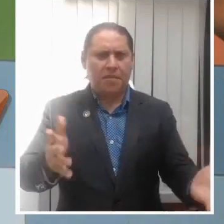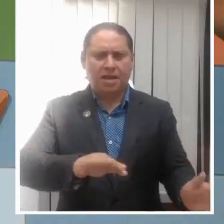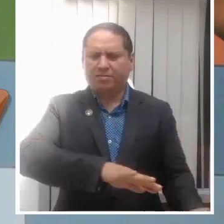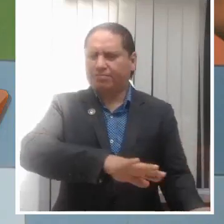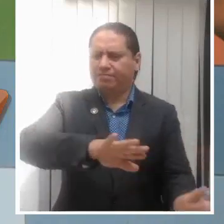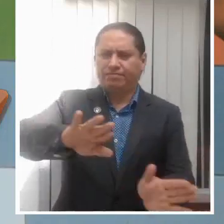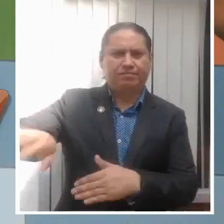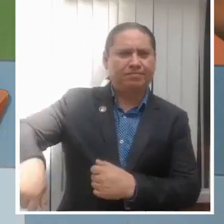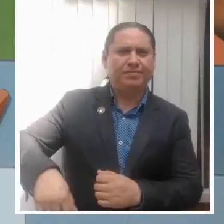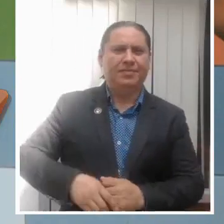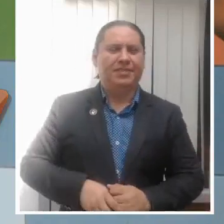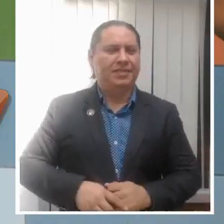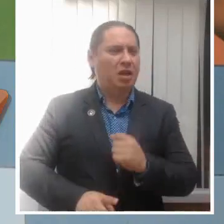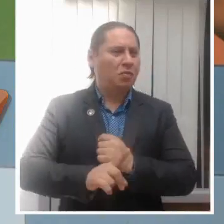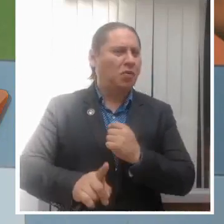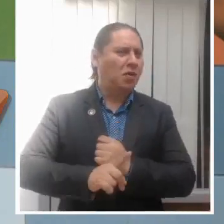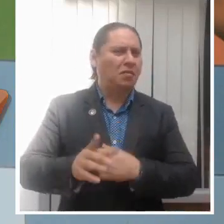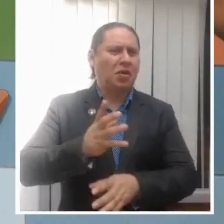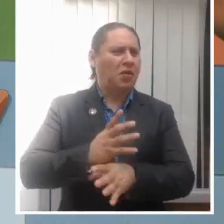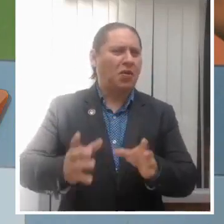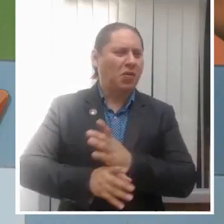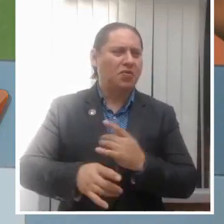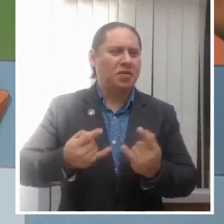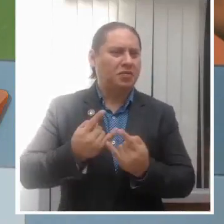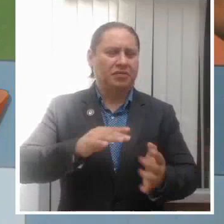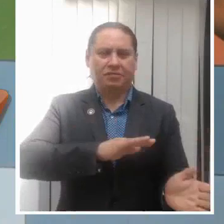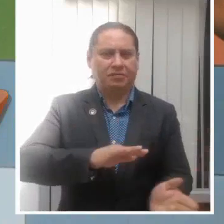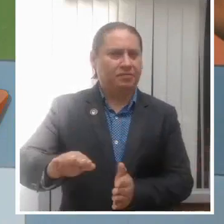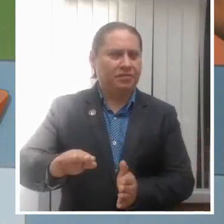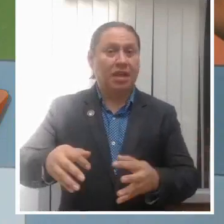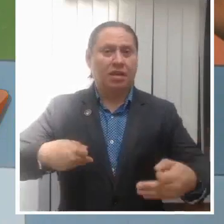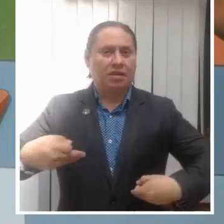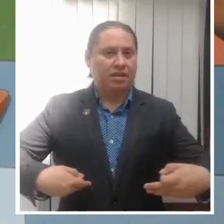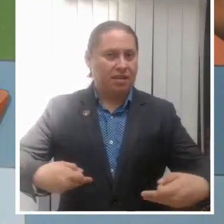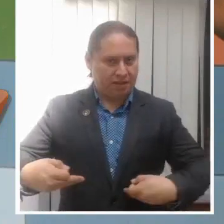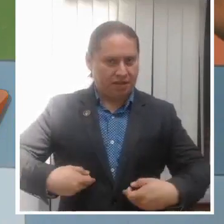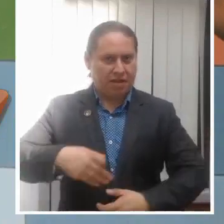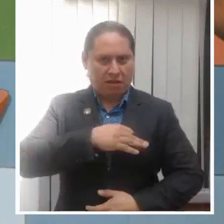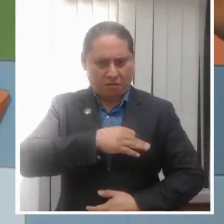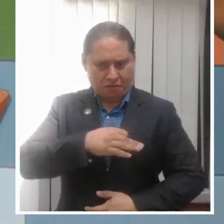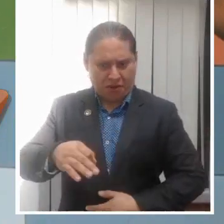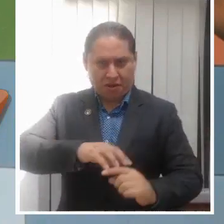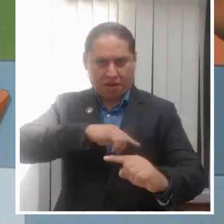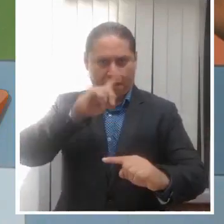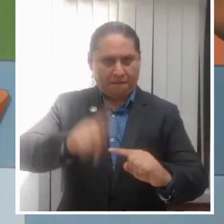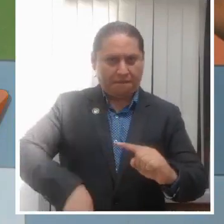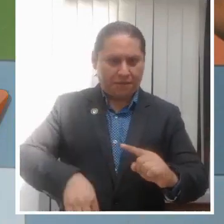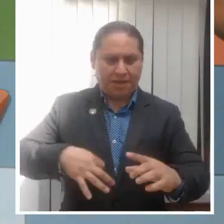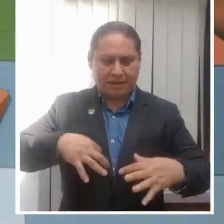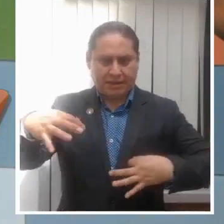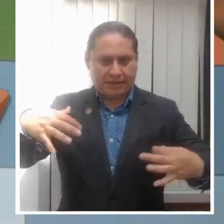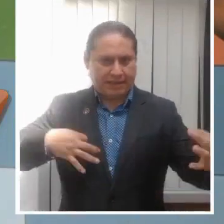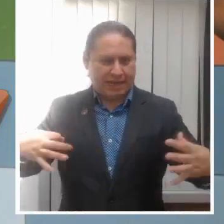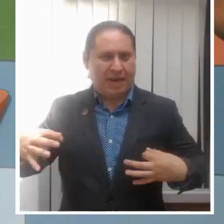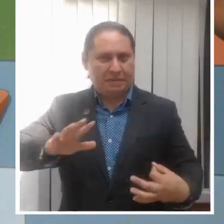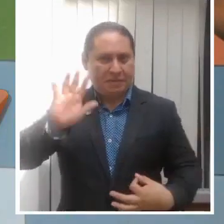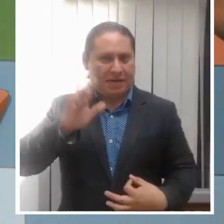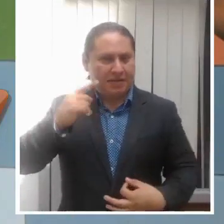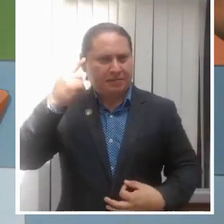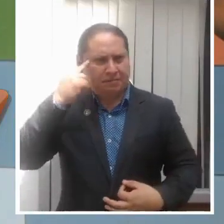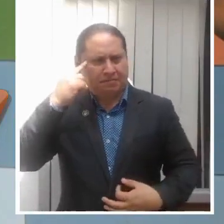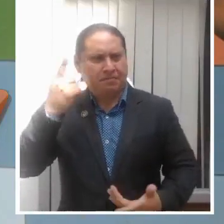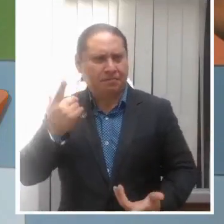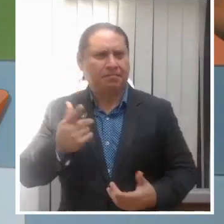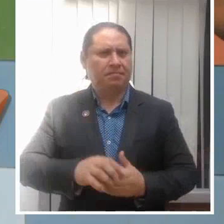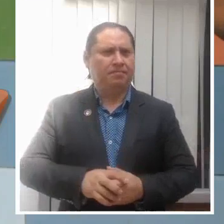los abrojos de la injusticia histórica. El teatro nos permite quitar las espinas y también, lo dice la